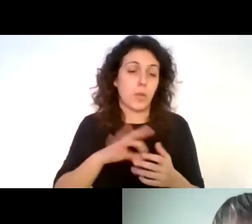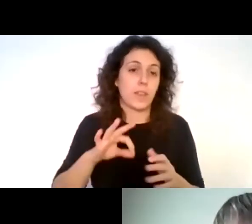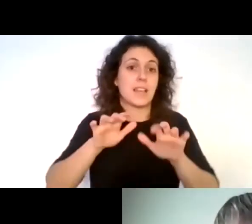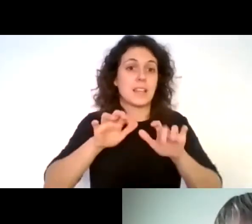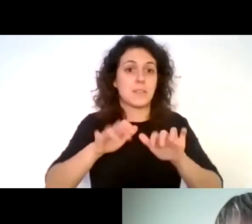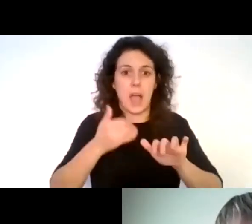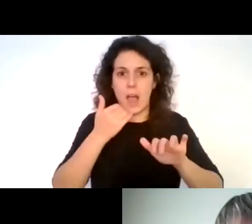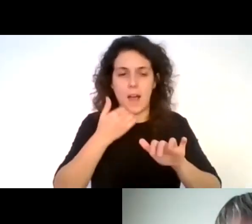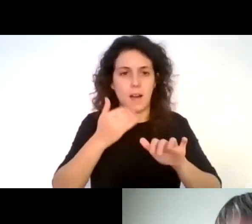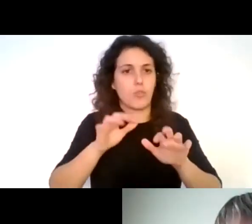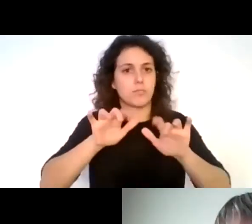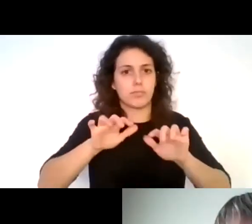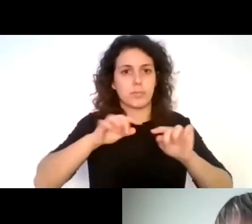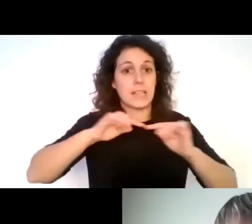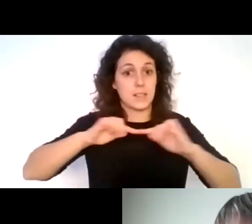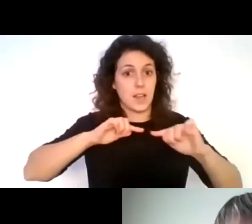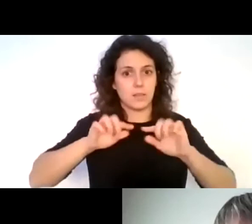chat,